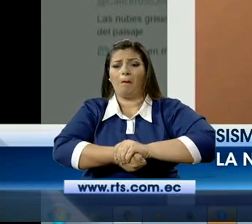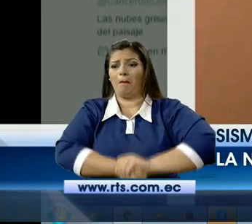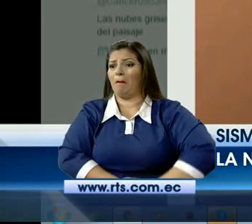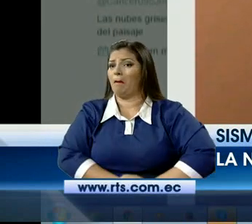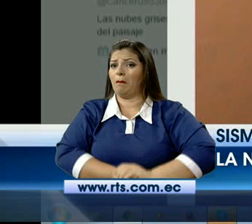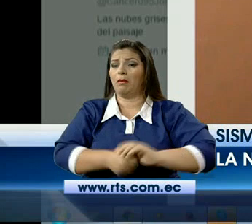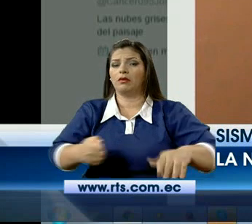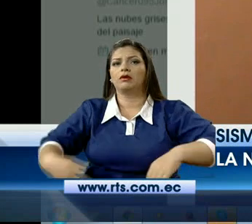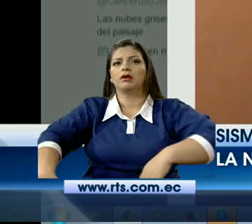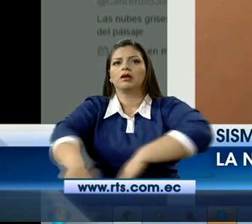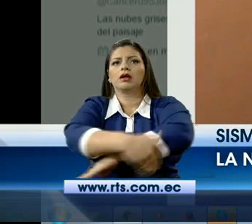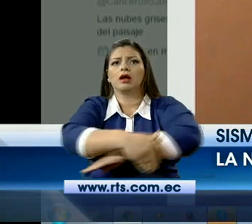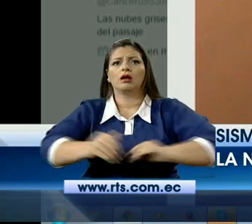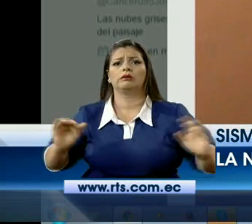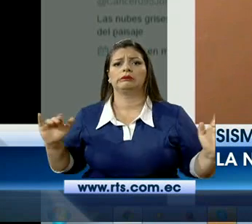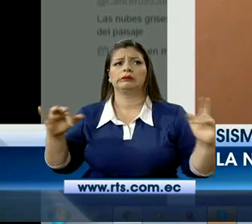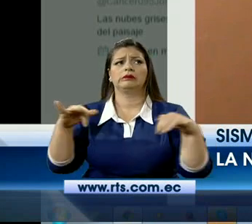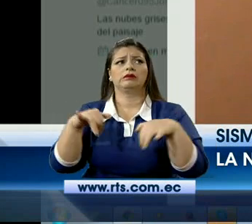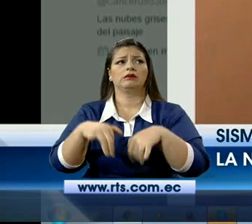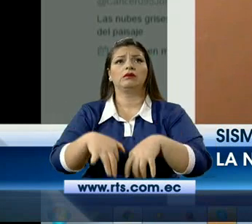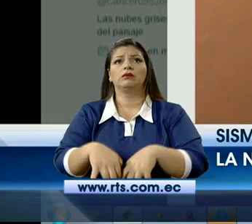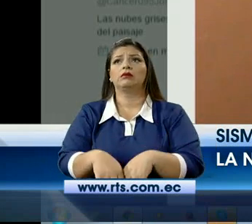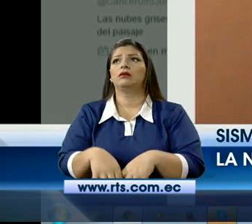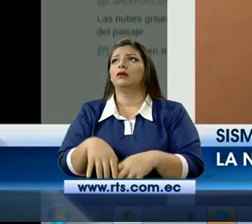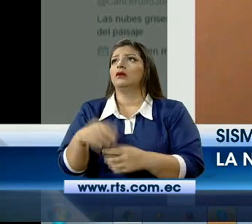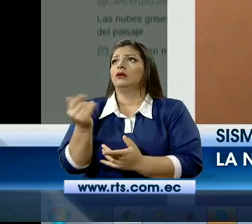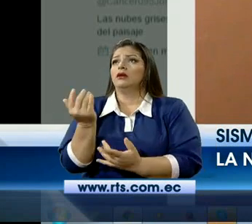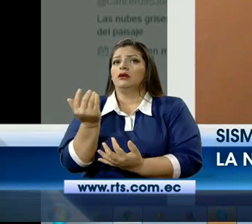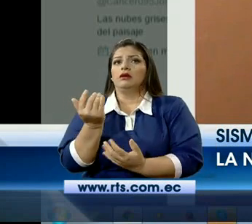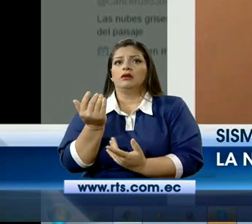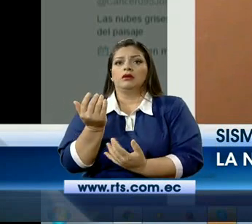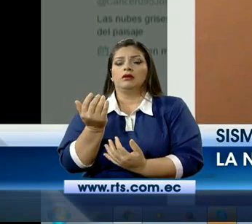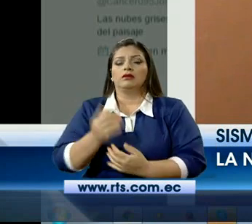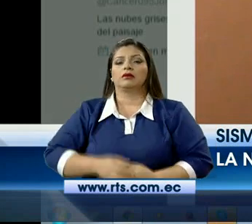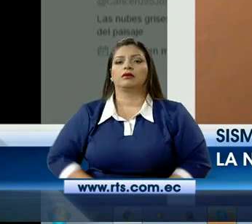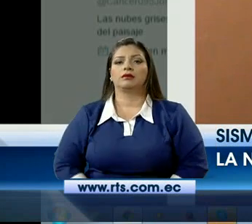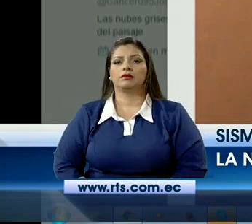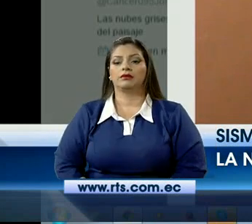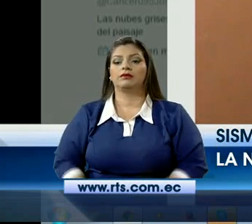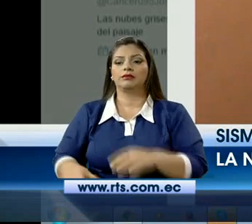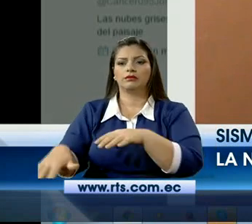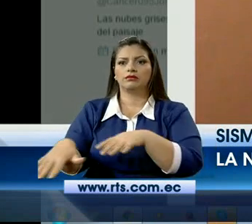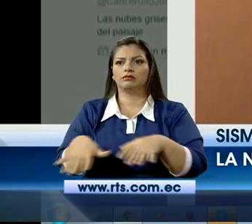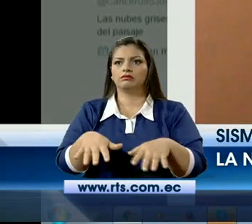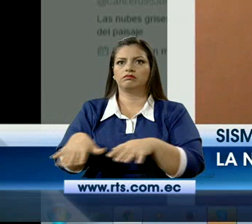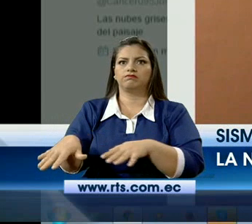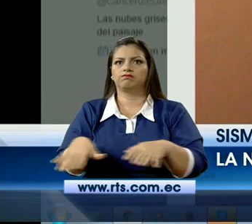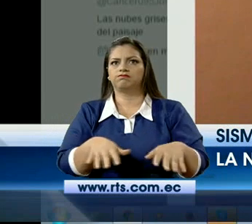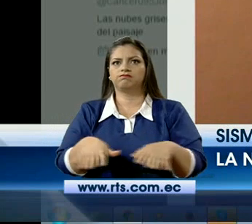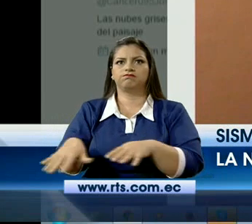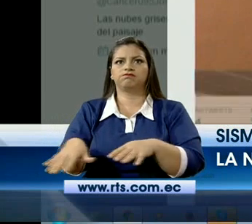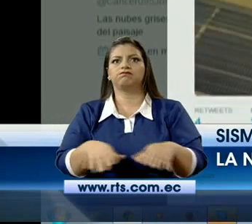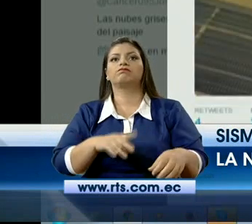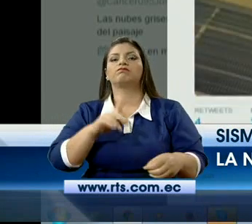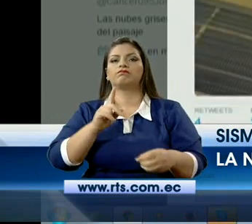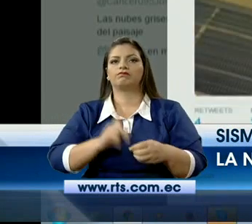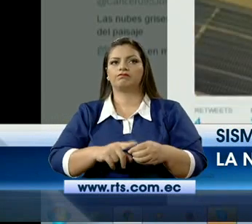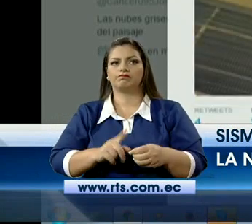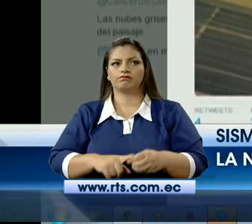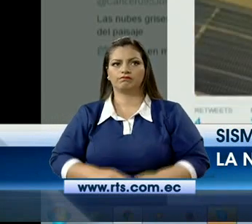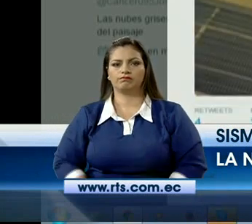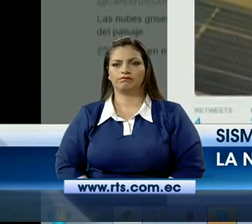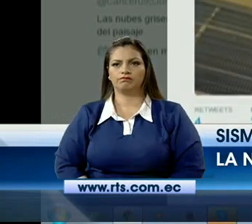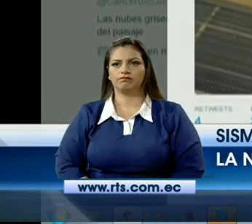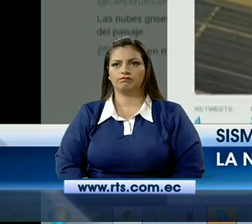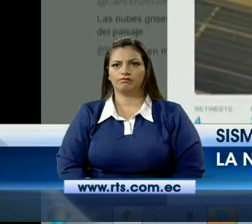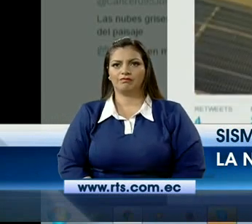arriba. Así es. Bastante a flor de tierra. Por supuesto. Por ello se sintió muy fuerte en la capital. Nosotros estábamos